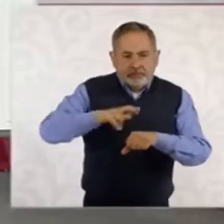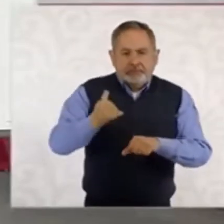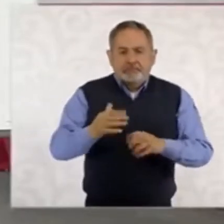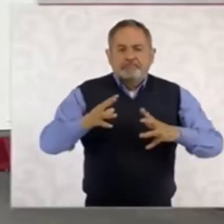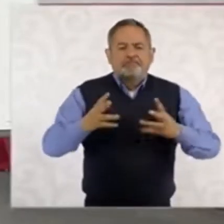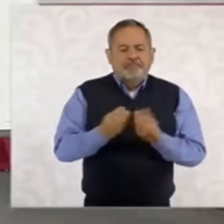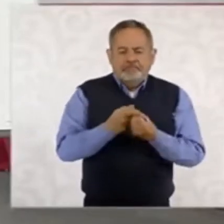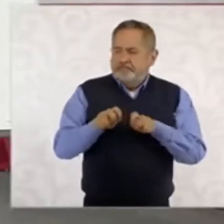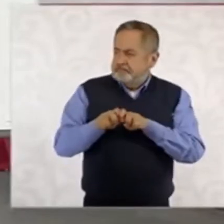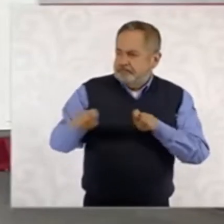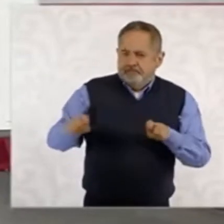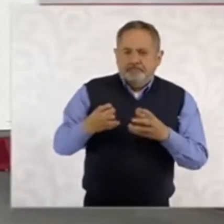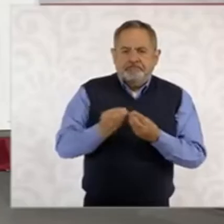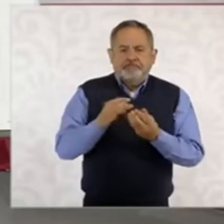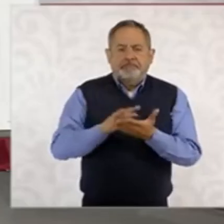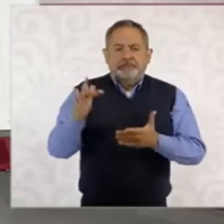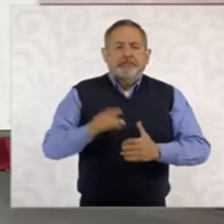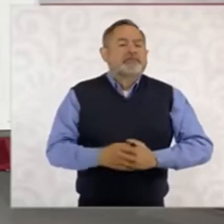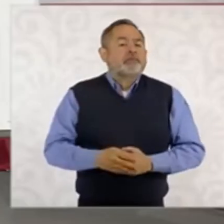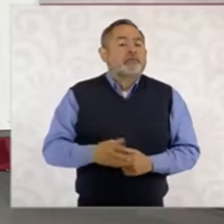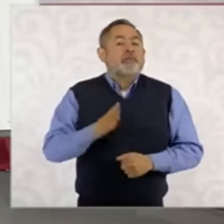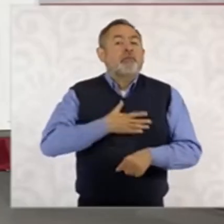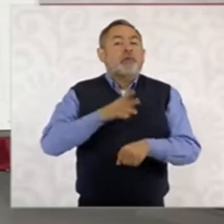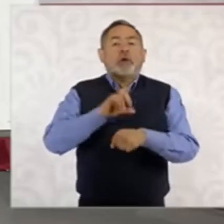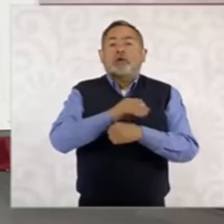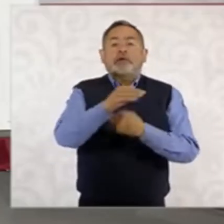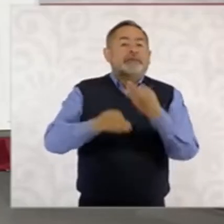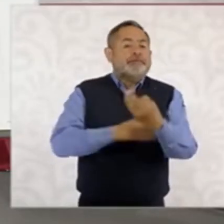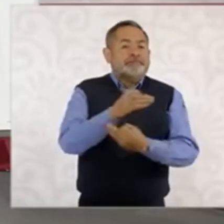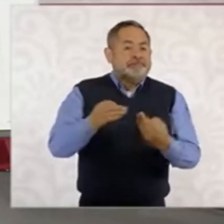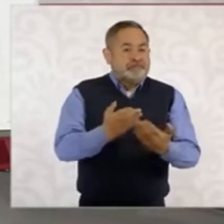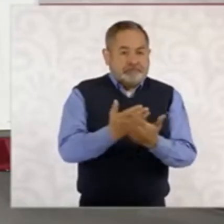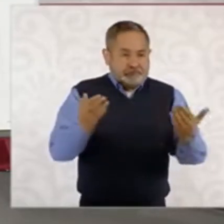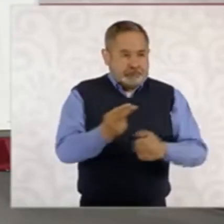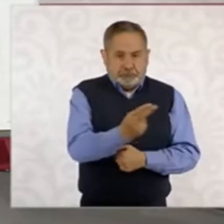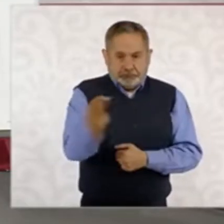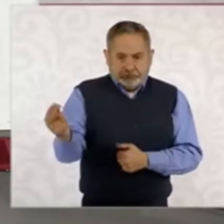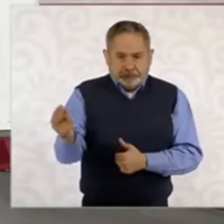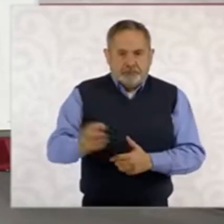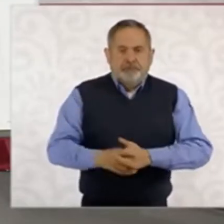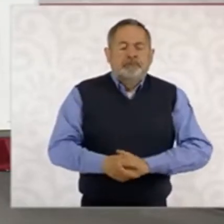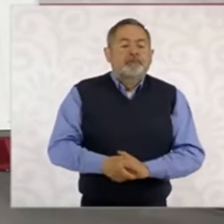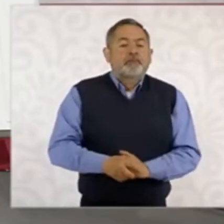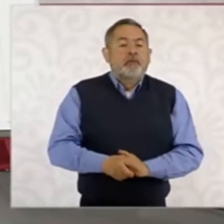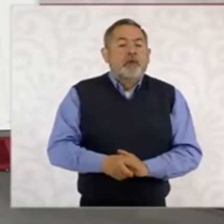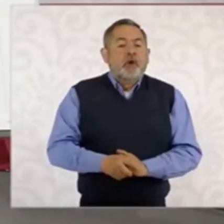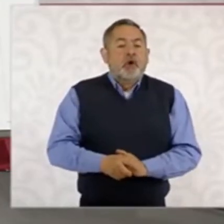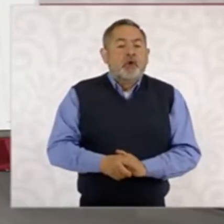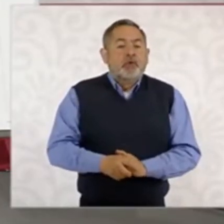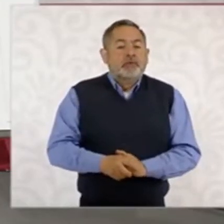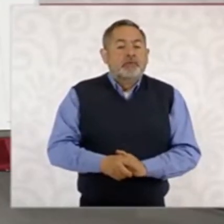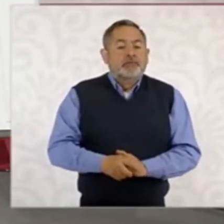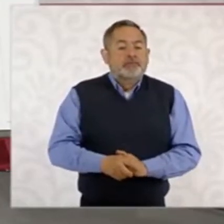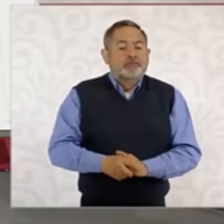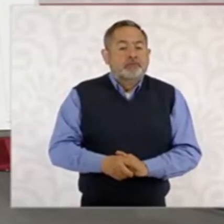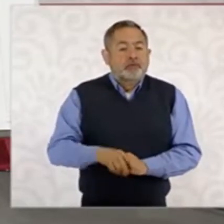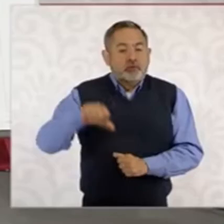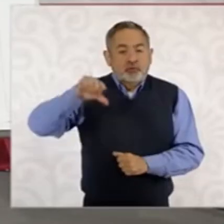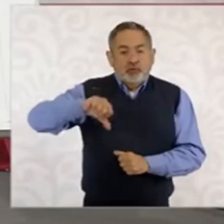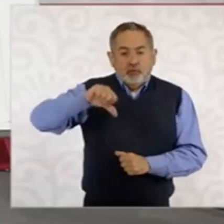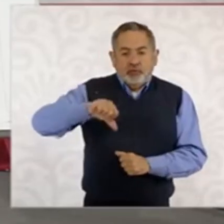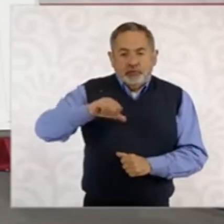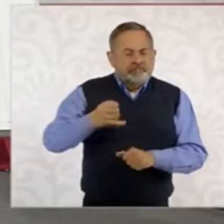de gabinete. Muy buenos días tengan todas y todos ustedes. Hoy estamos aquí para informar